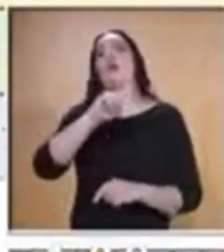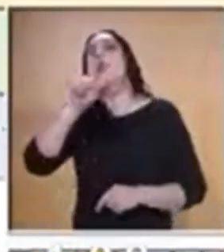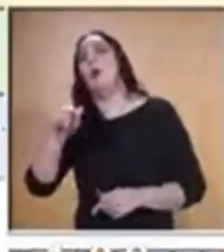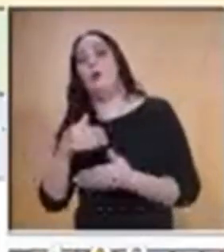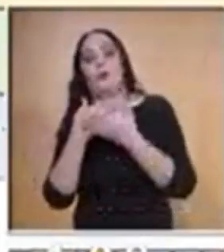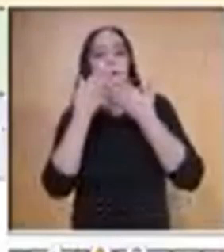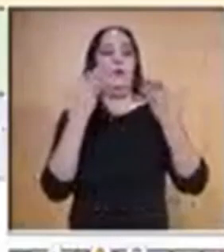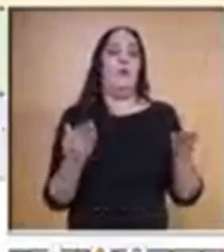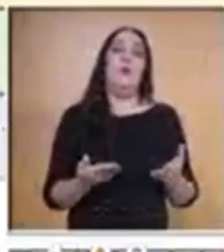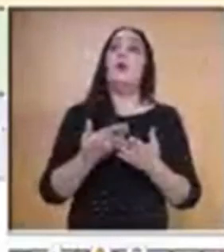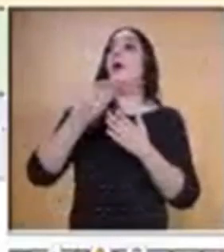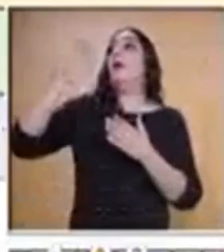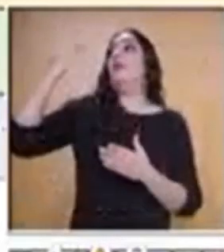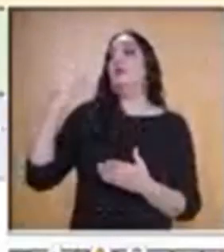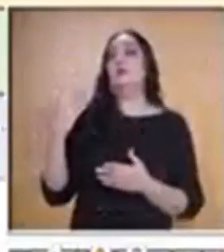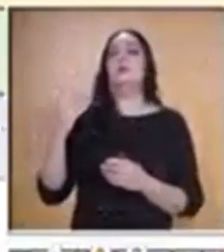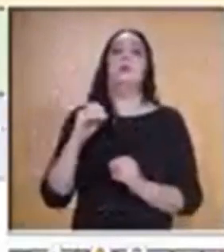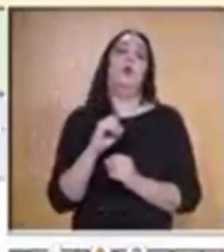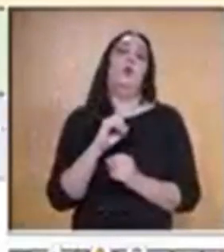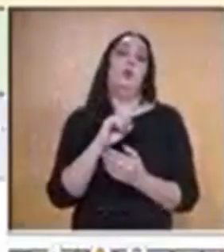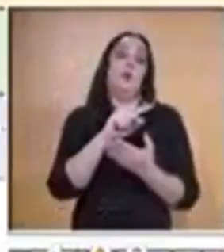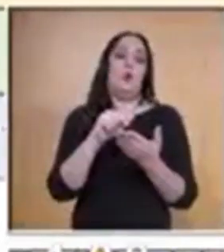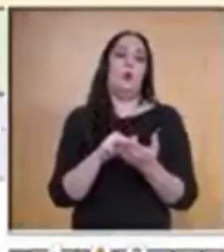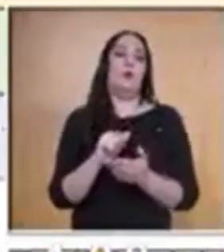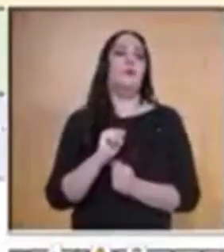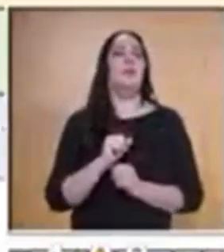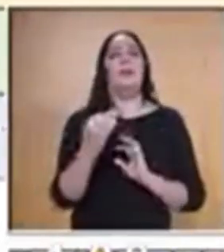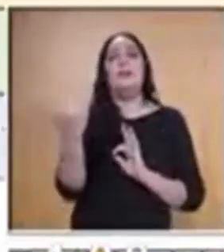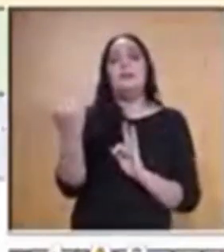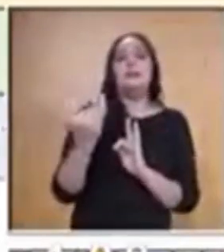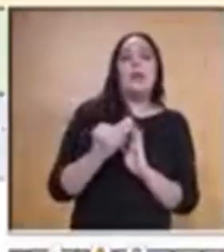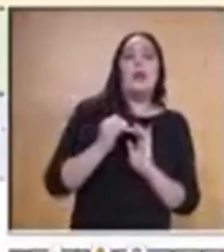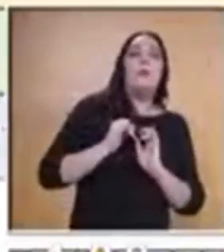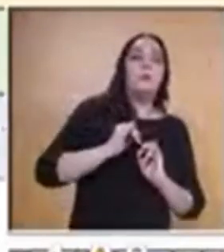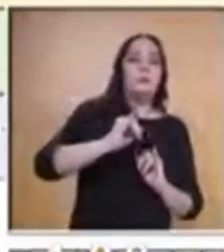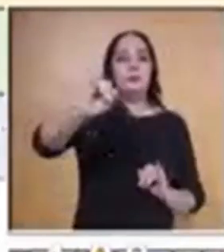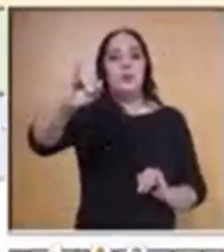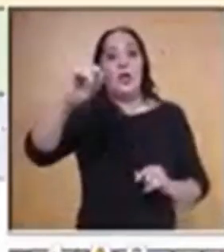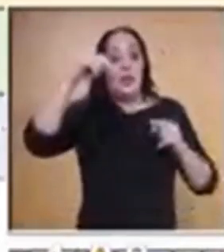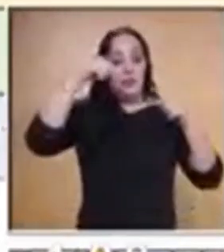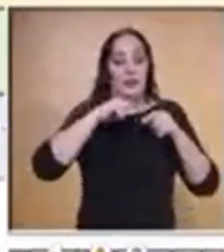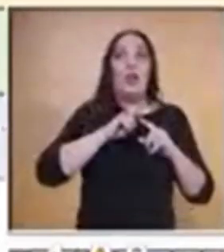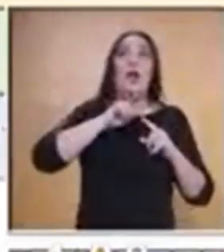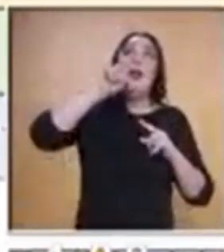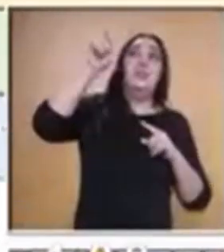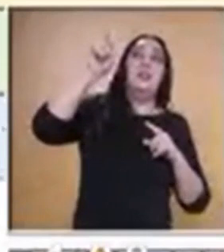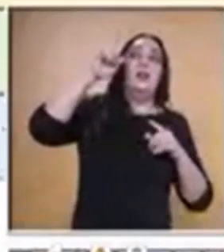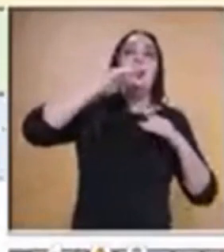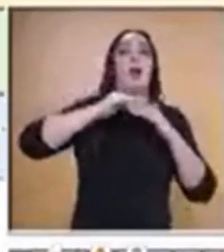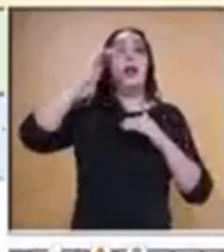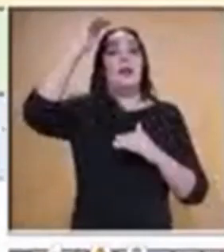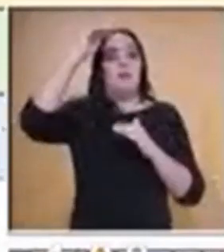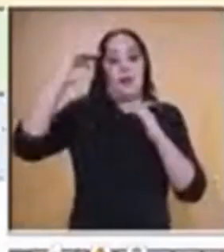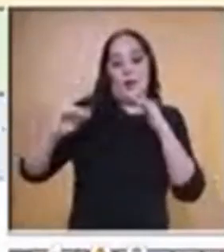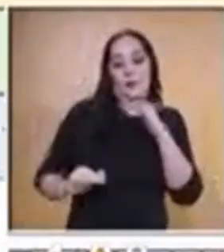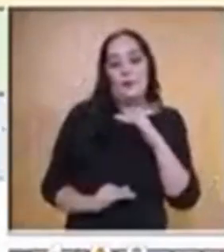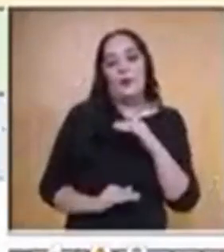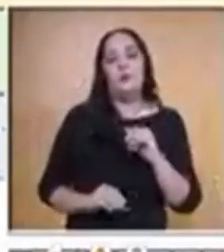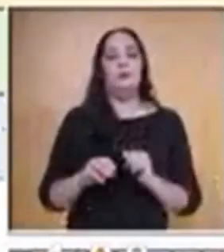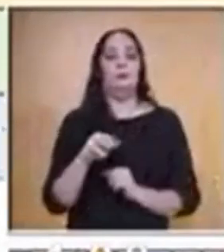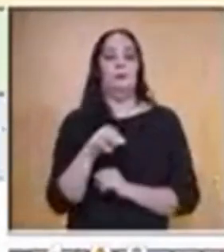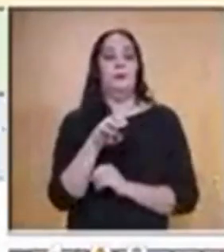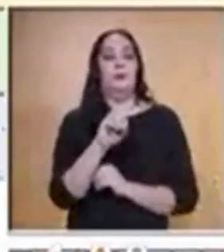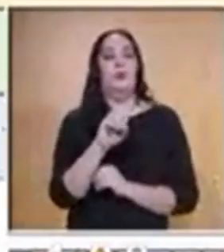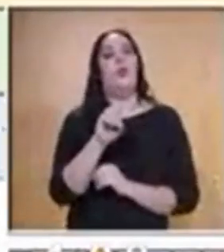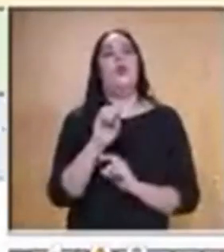etc. Adverbio de lugar, cerca, lejos, aquí, allá, arriba, abajo. El adverbio de modo,